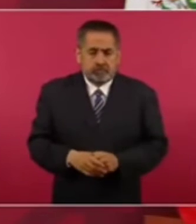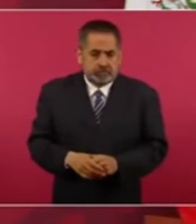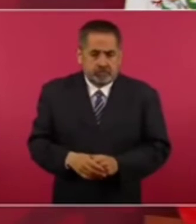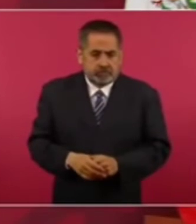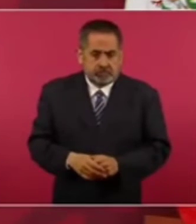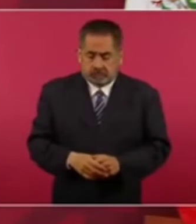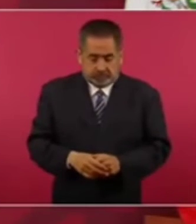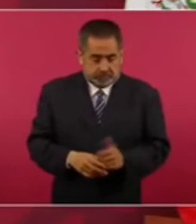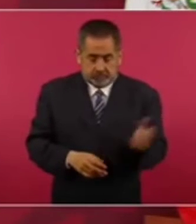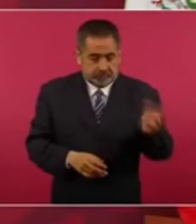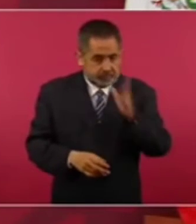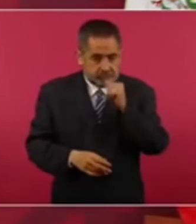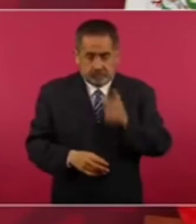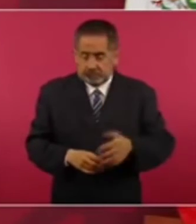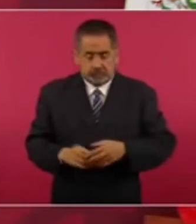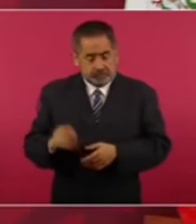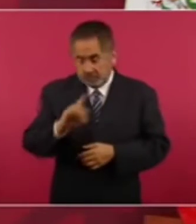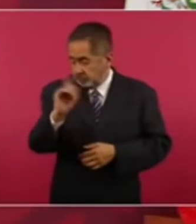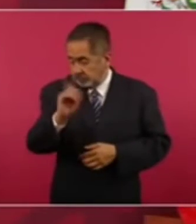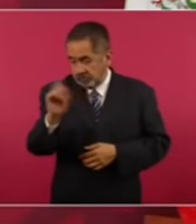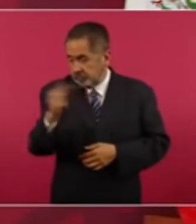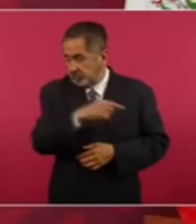No, no.